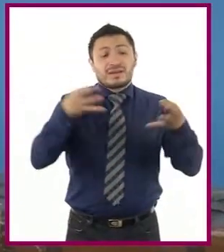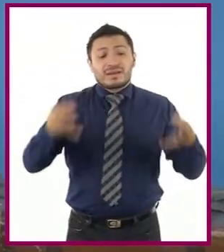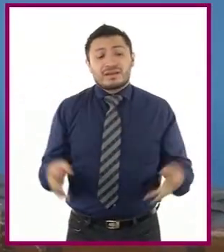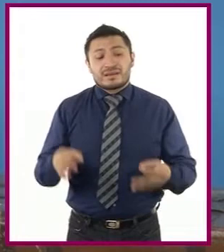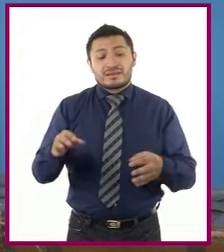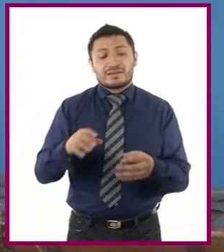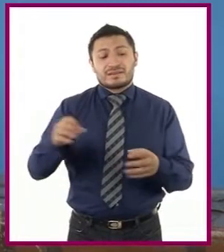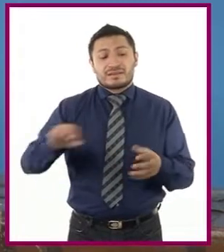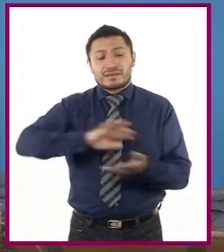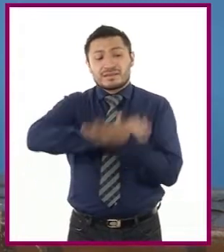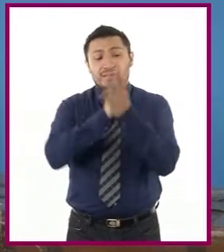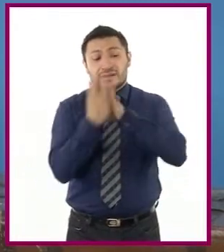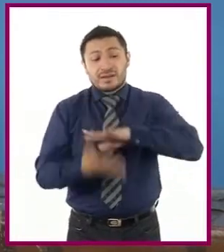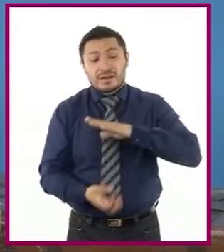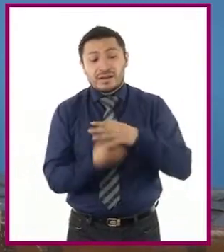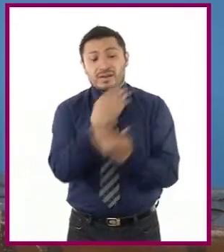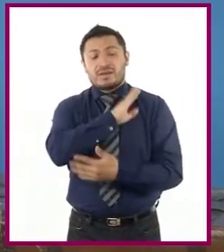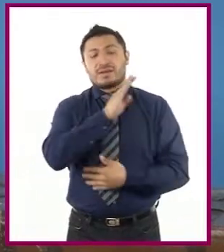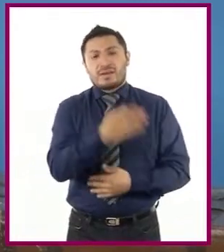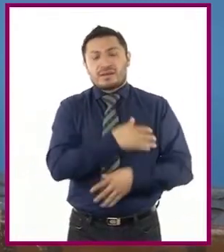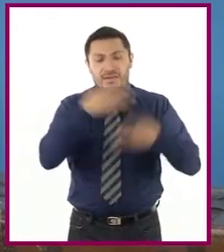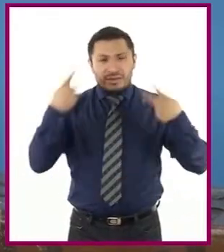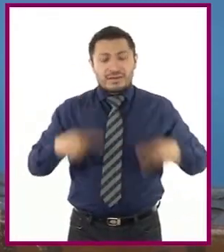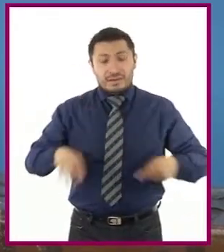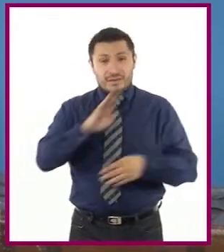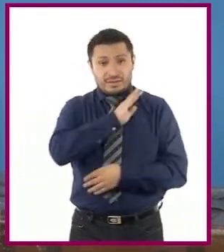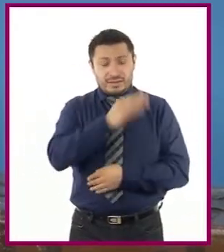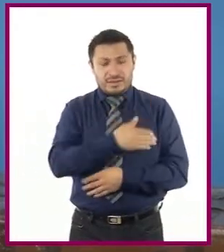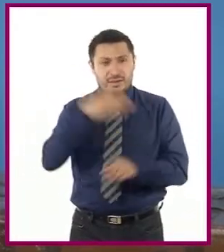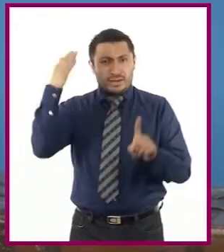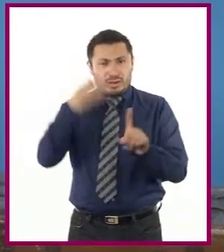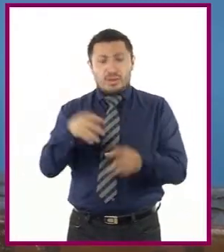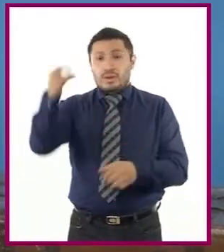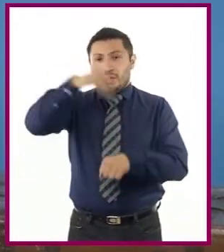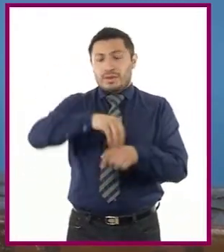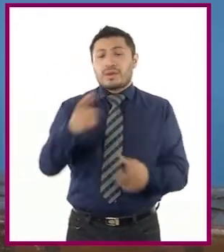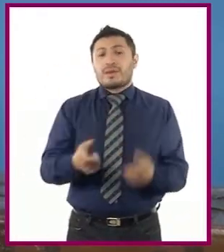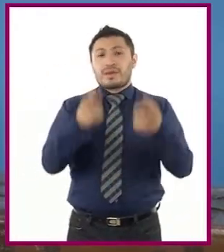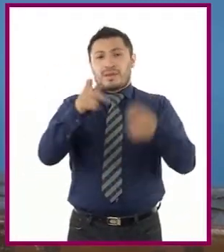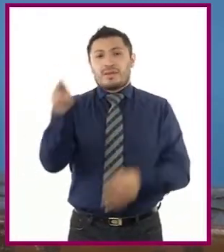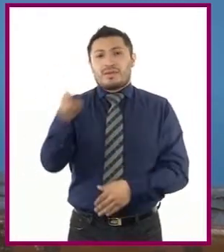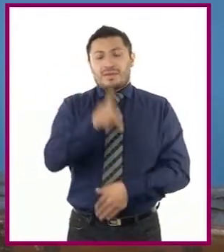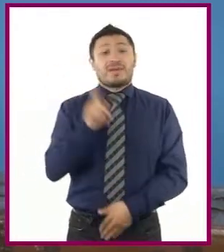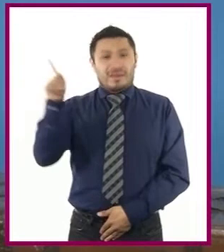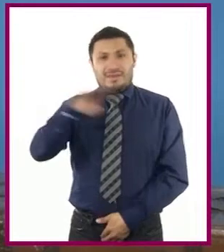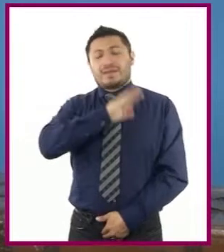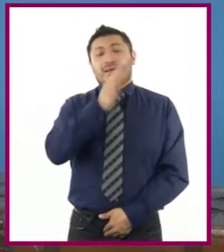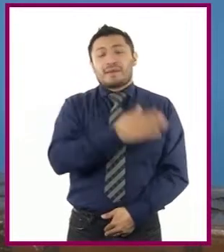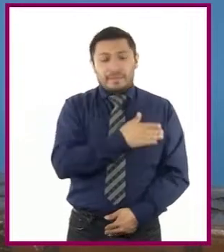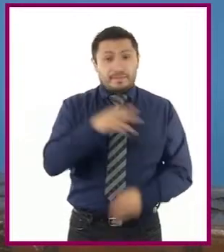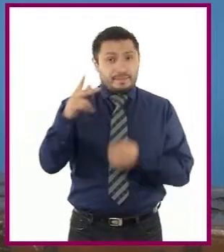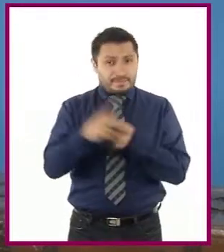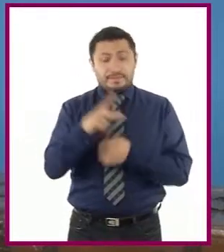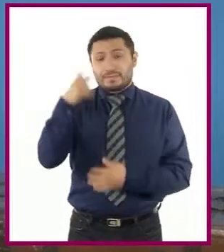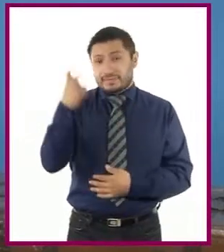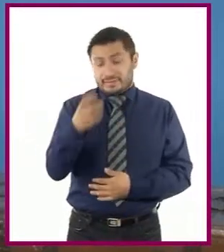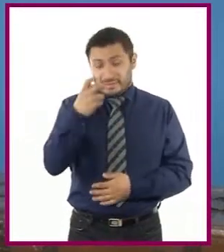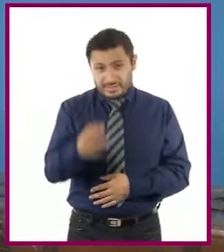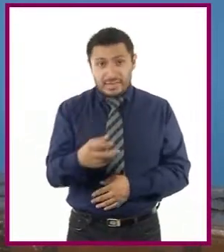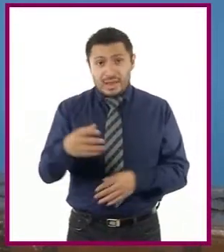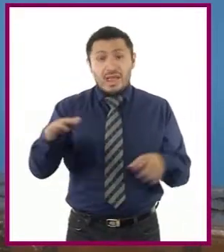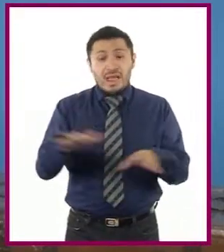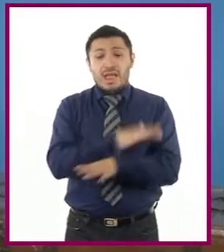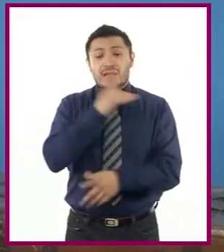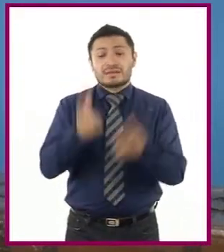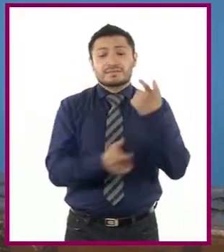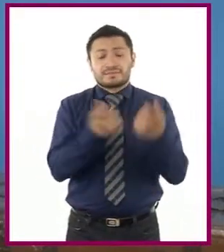Nueva España, los españoles buscaron establecer una economía parecida a la que existía en España. Debido a esto, los cambios económicos